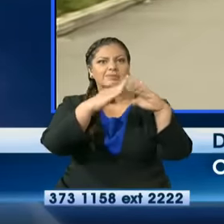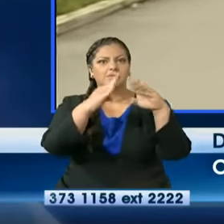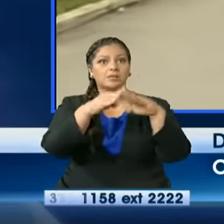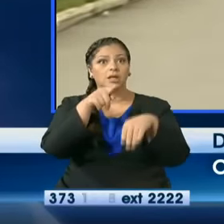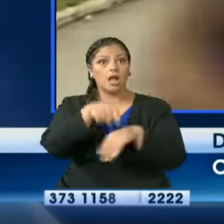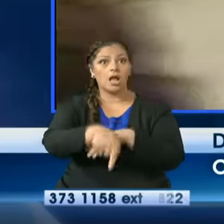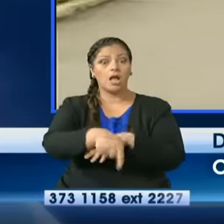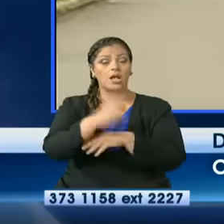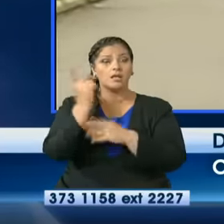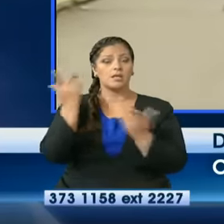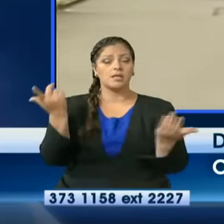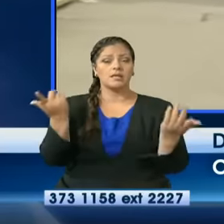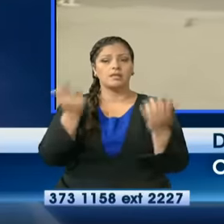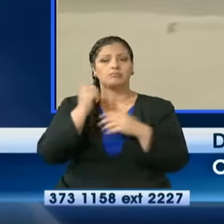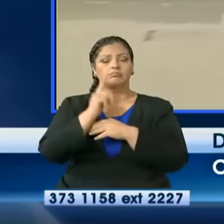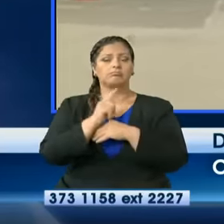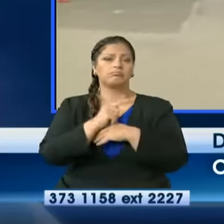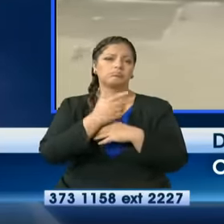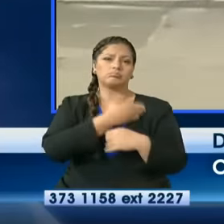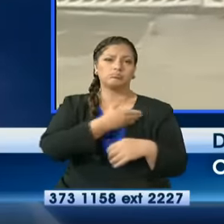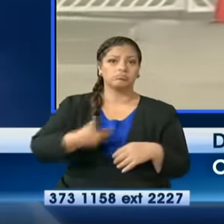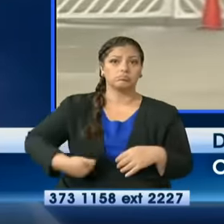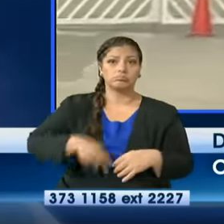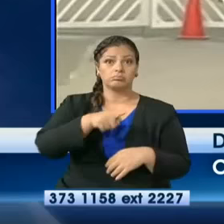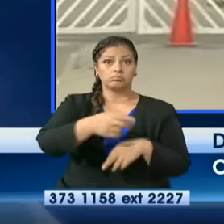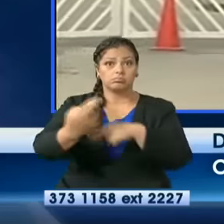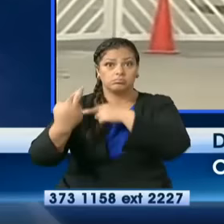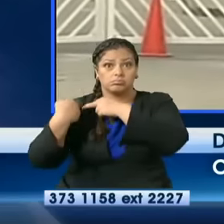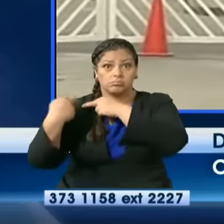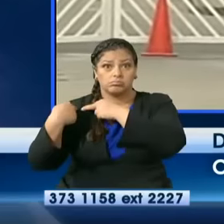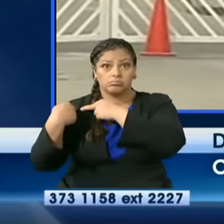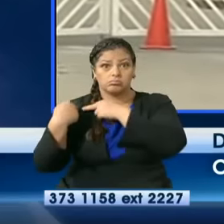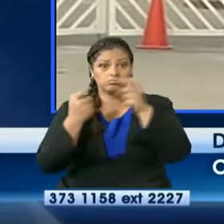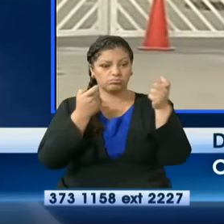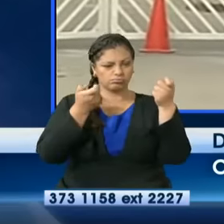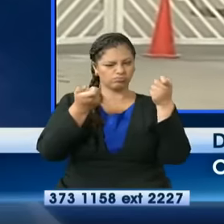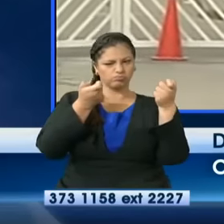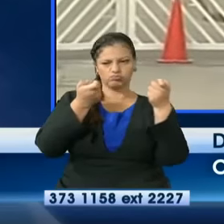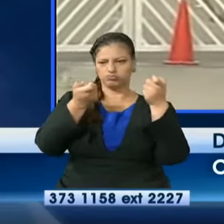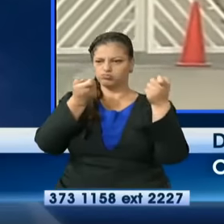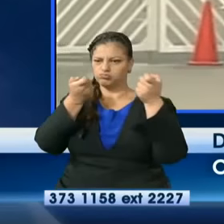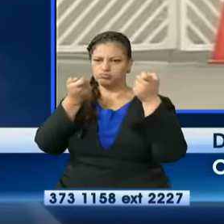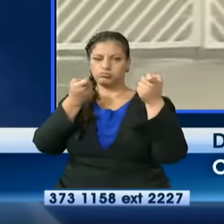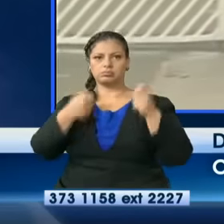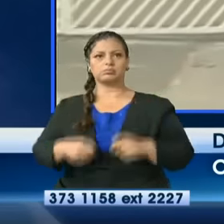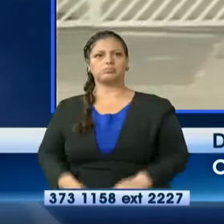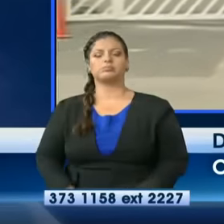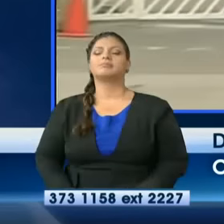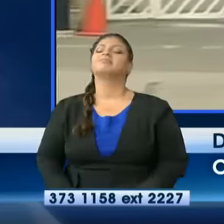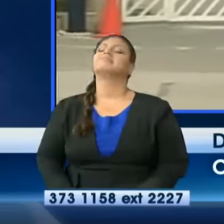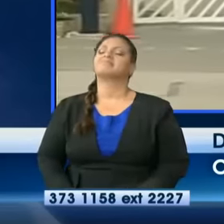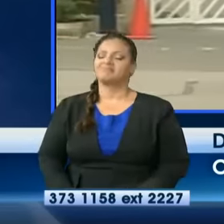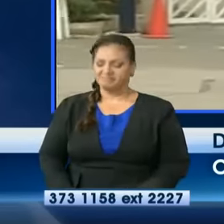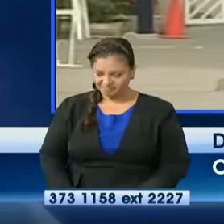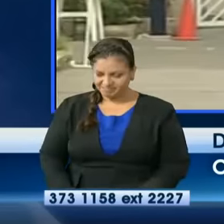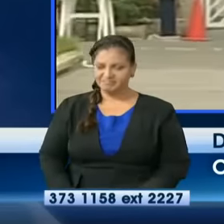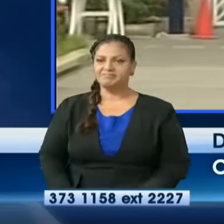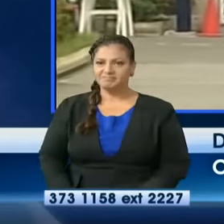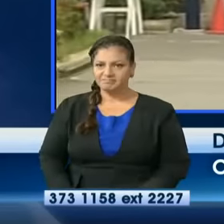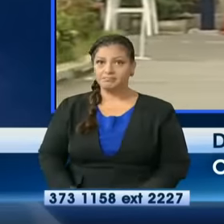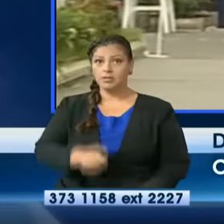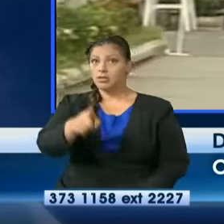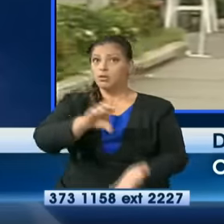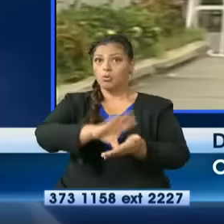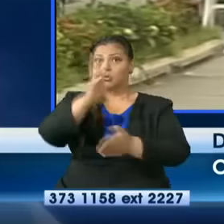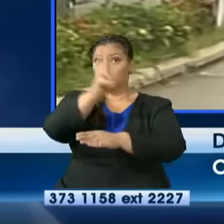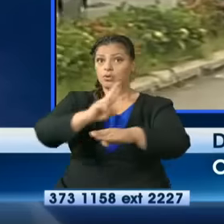O sea, no era la institución educativa, no era la rectora, ¿era él el que, pregunto yo? Él es el que está organizando, la situación de